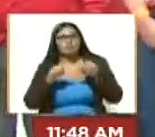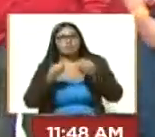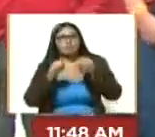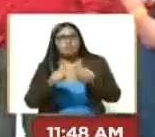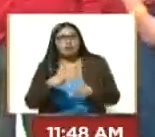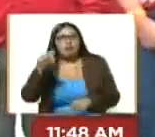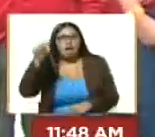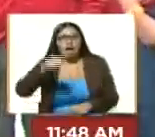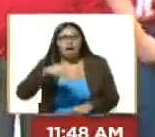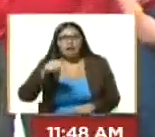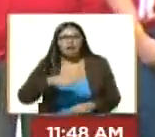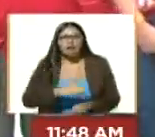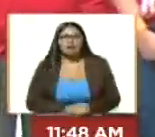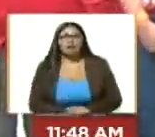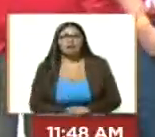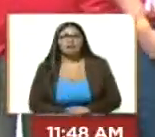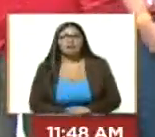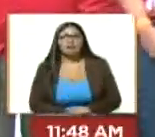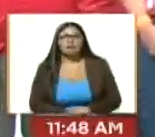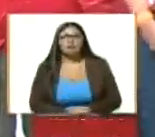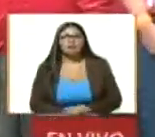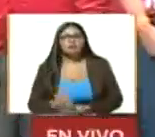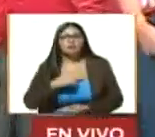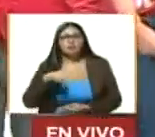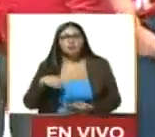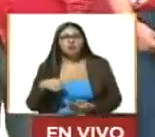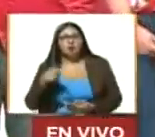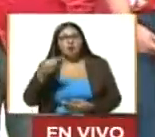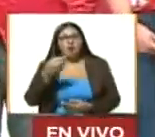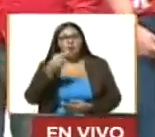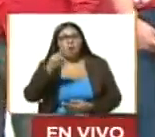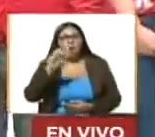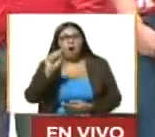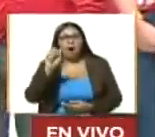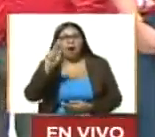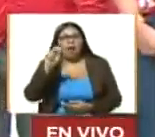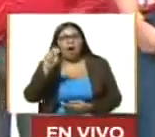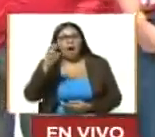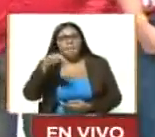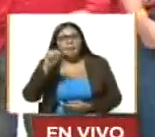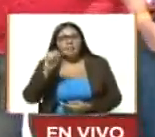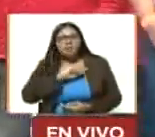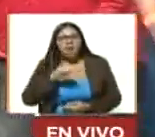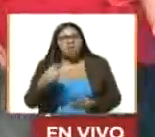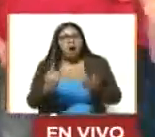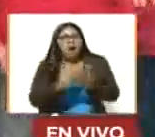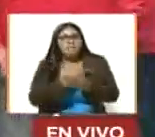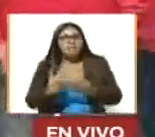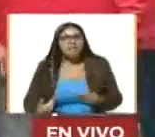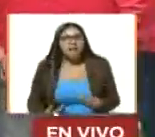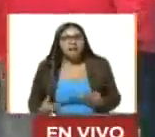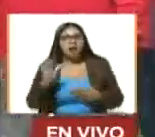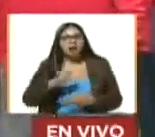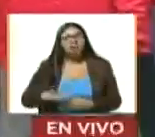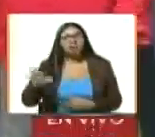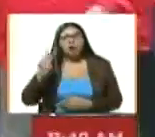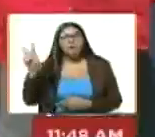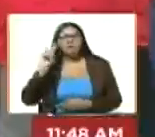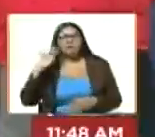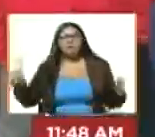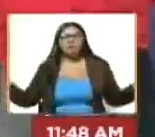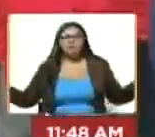aquí, desde la Sultana del Guarapiche, un saludo al hermano presidente y a toda Venezuela. Ahora sí, arriba, arriba,